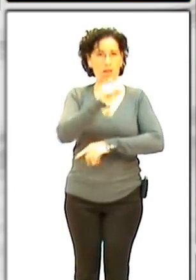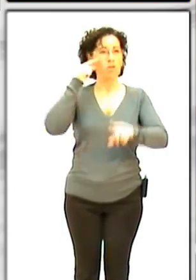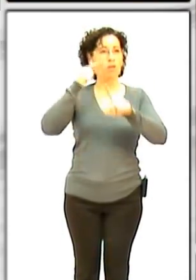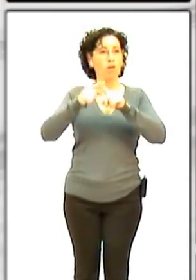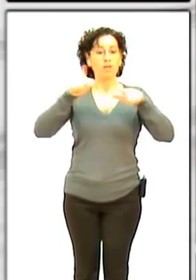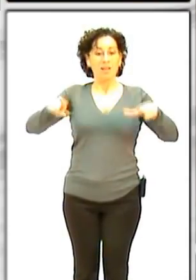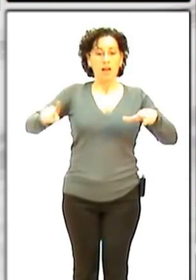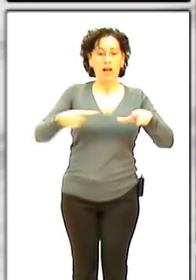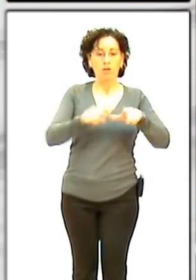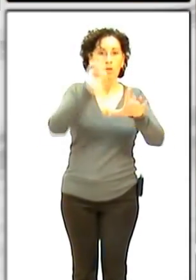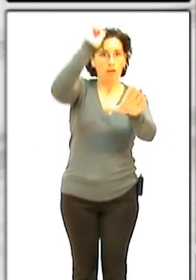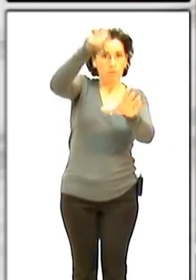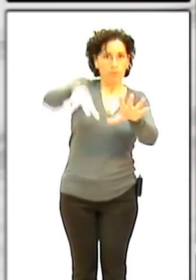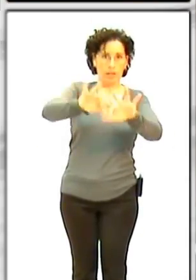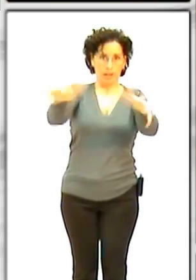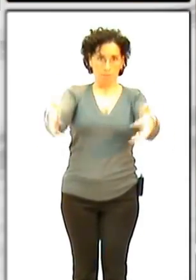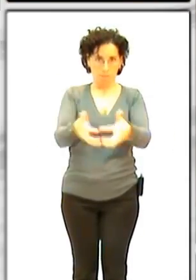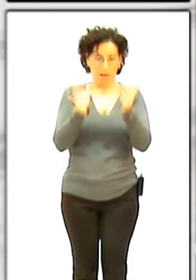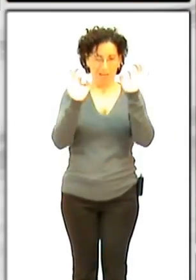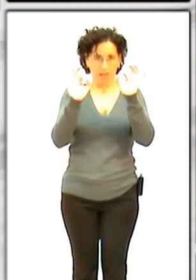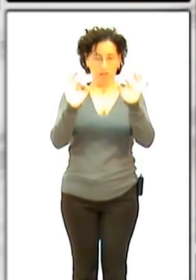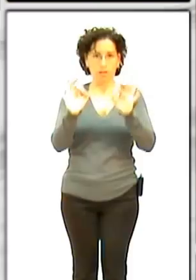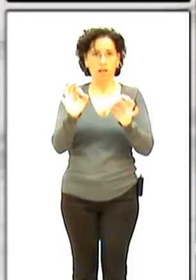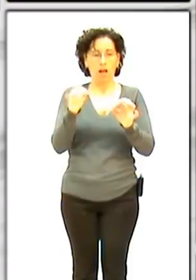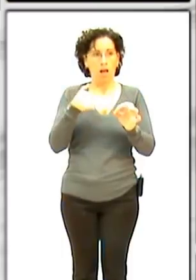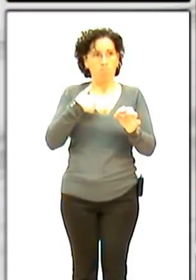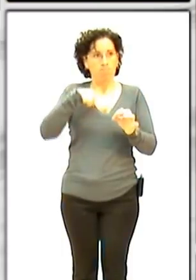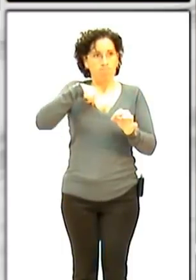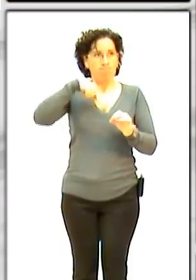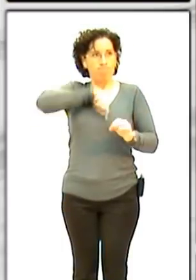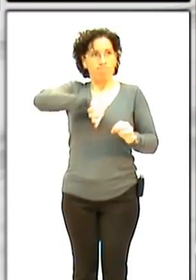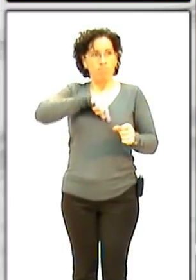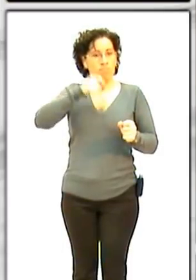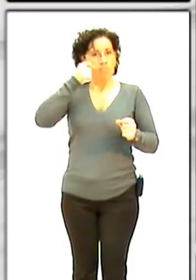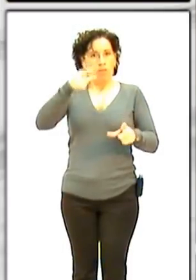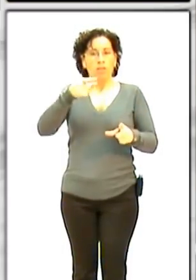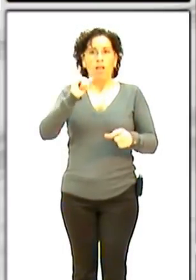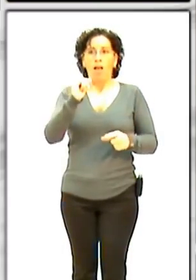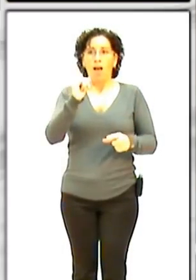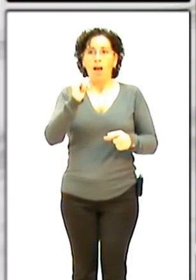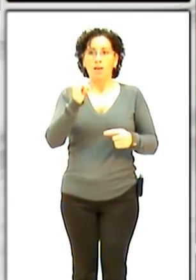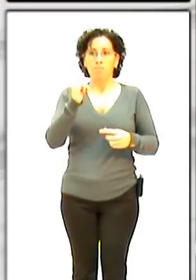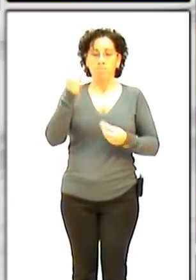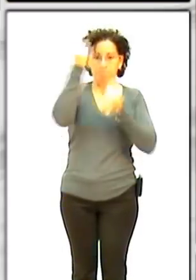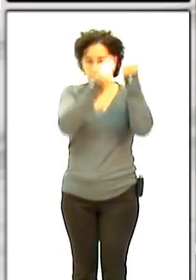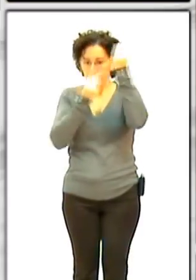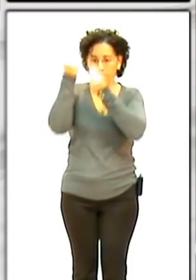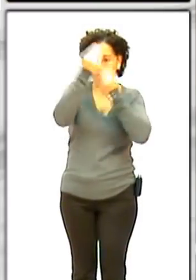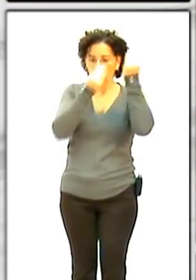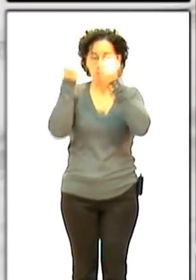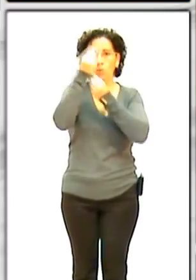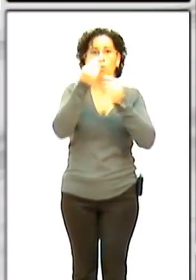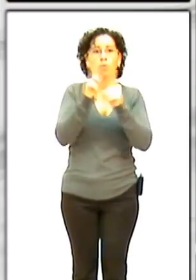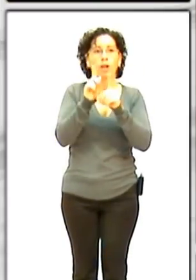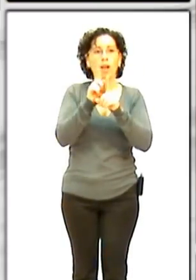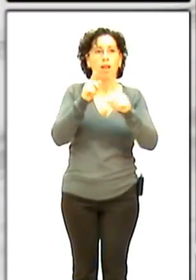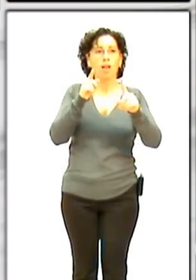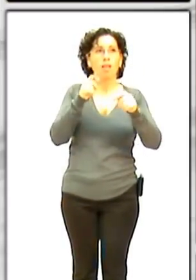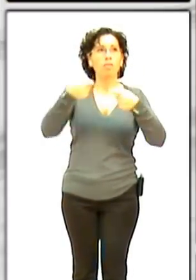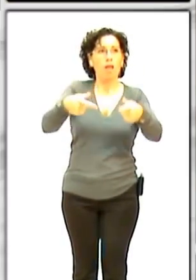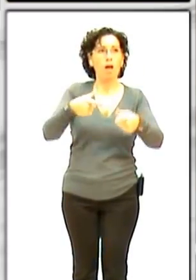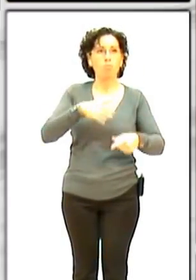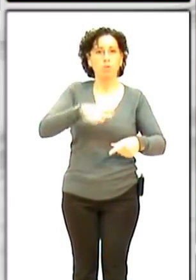temática, pues sí que existe una inquietud de hacer accesible al mayor número de gente y